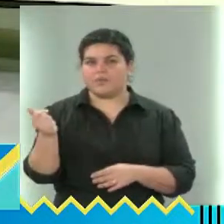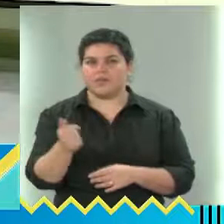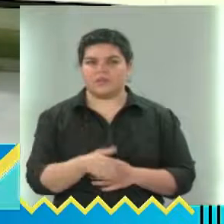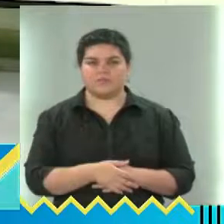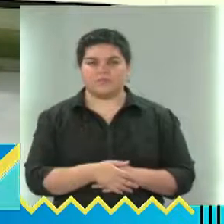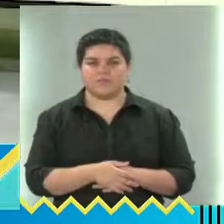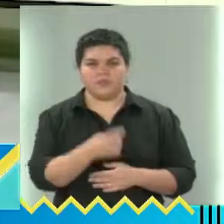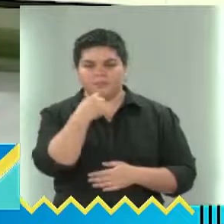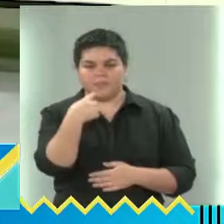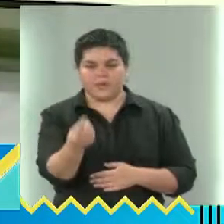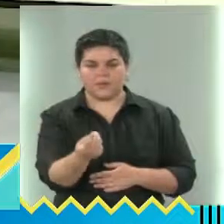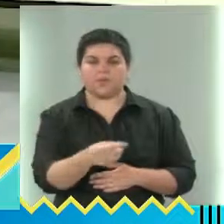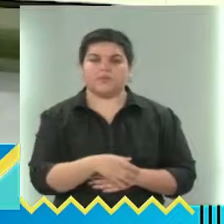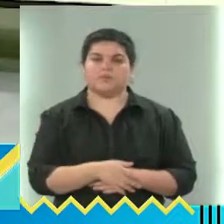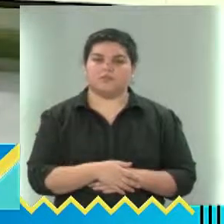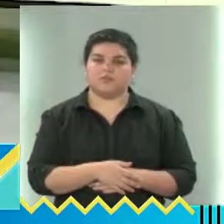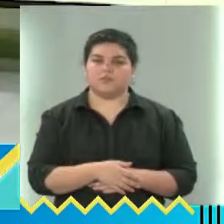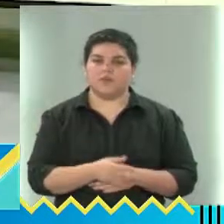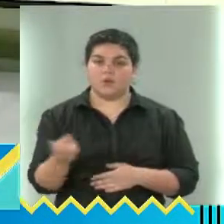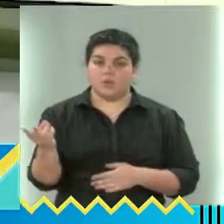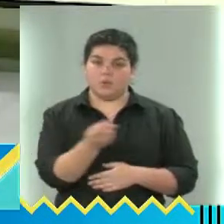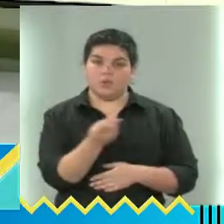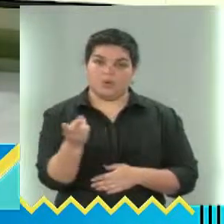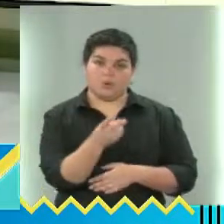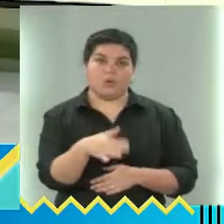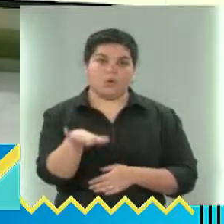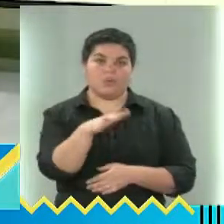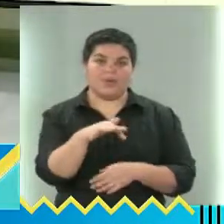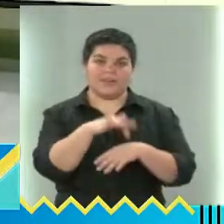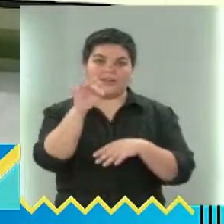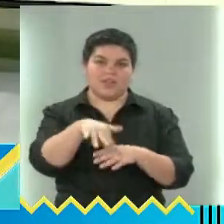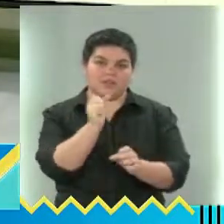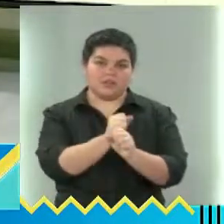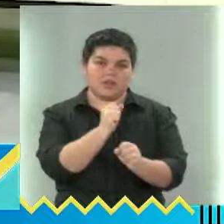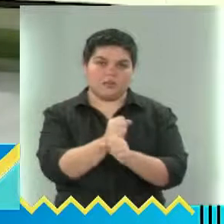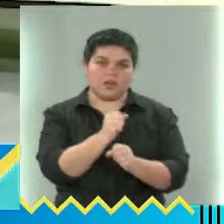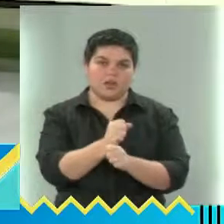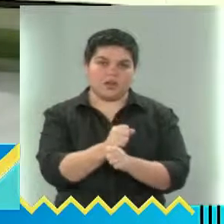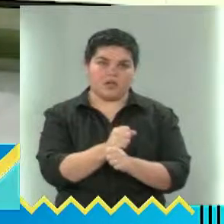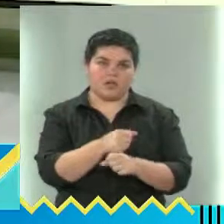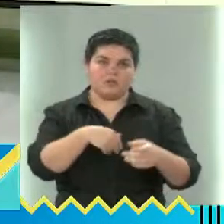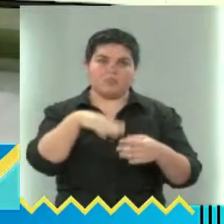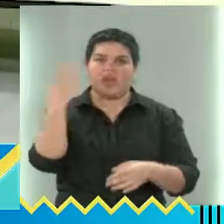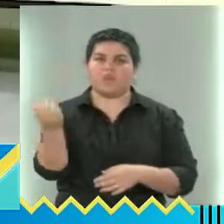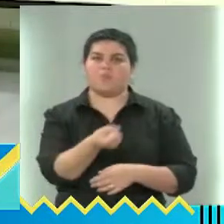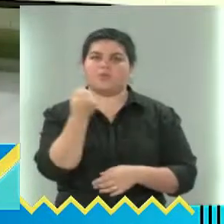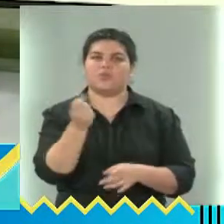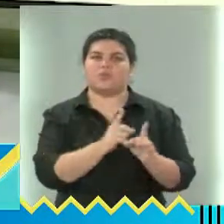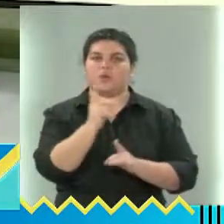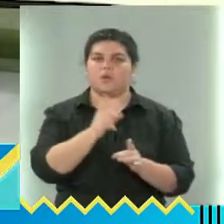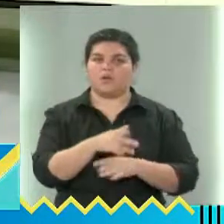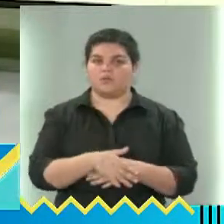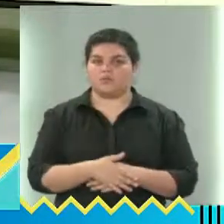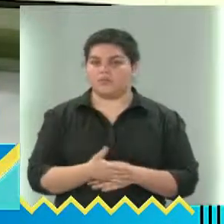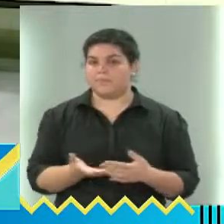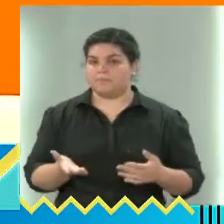para ustedes, o sea, que trabajan en este ámbito, cuál es la importancia de poder donar sangre? Es muy